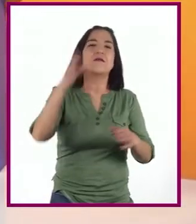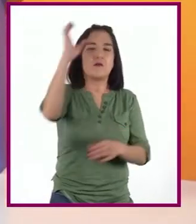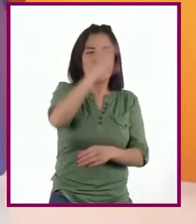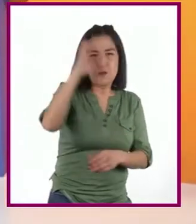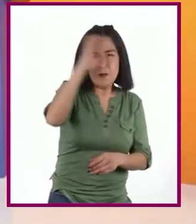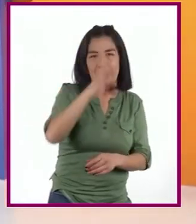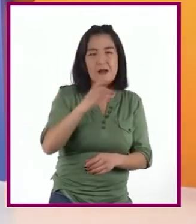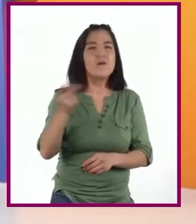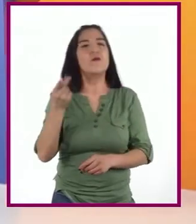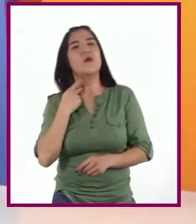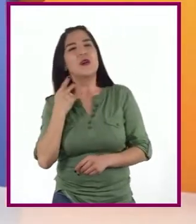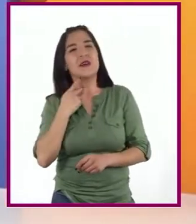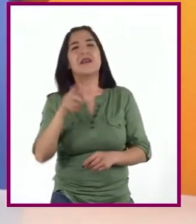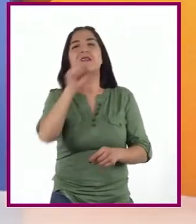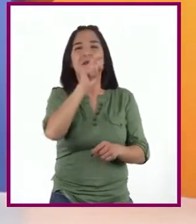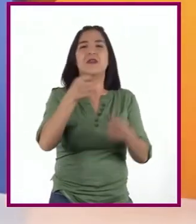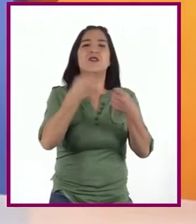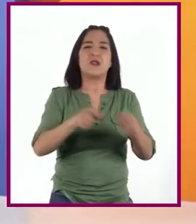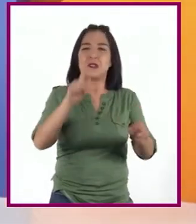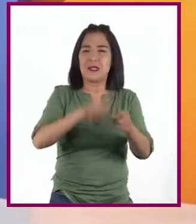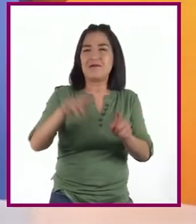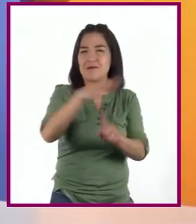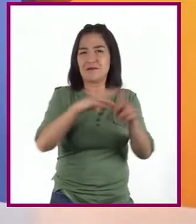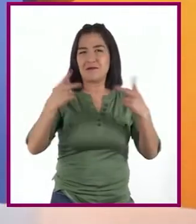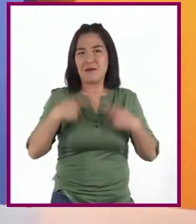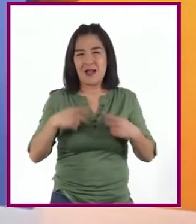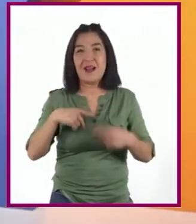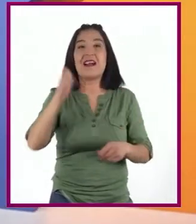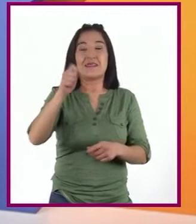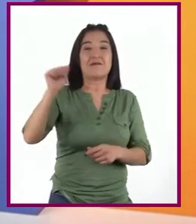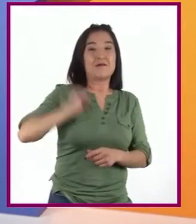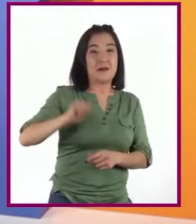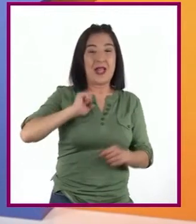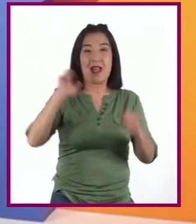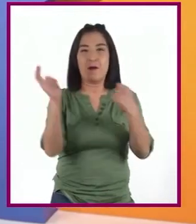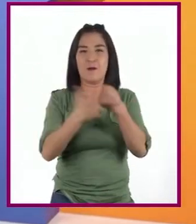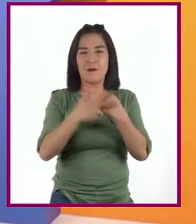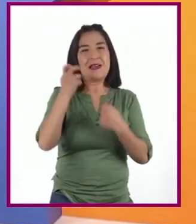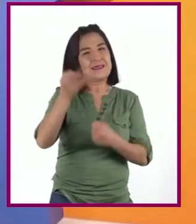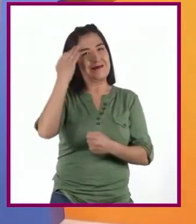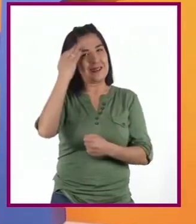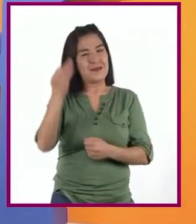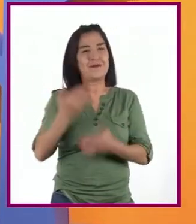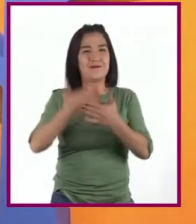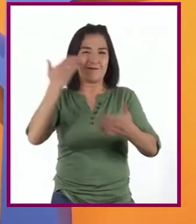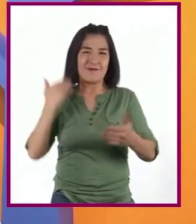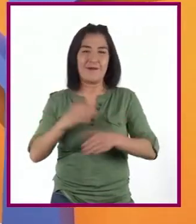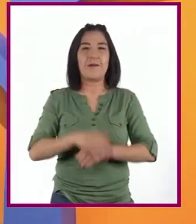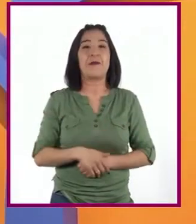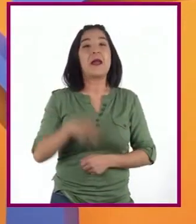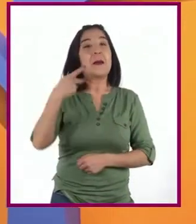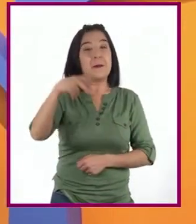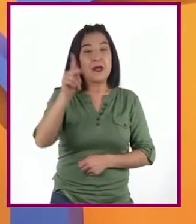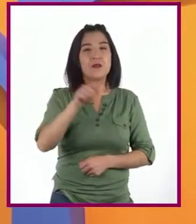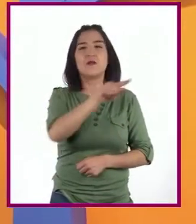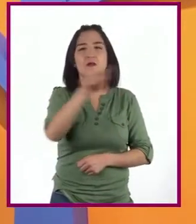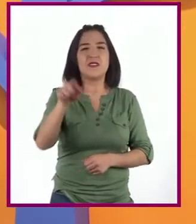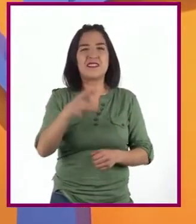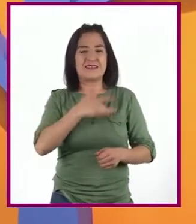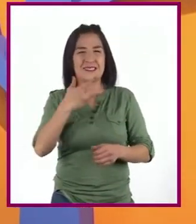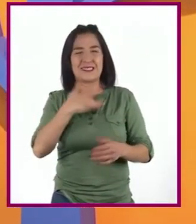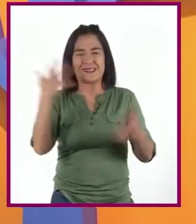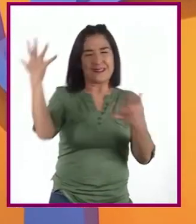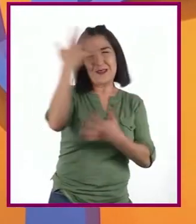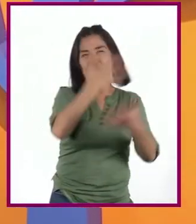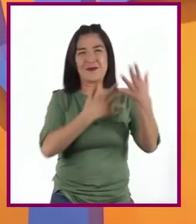culturales, políticas y sociales que se vivían en Europa en ese momento. Pero, para que no se sientan